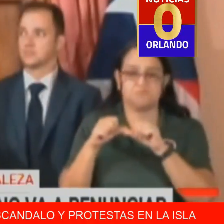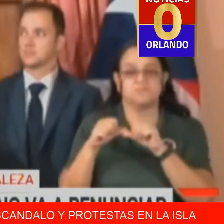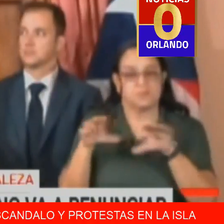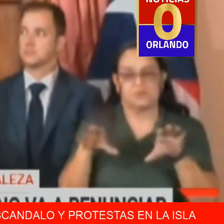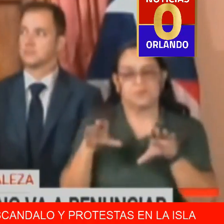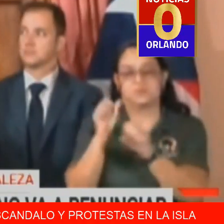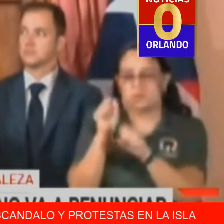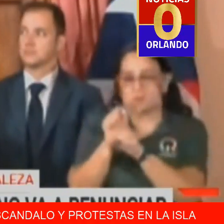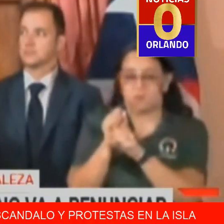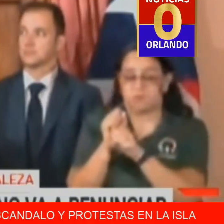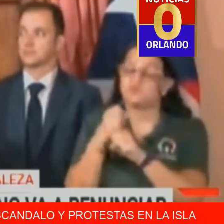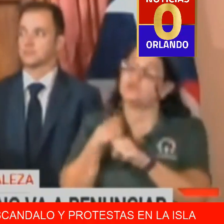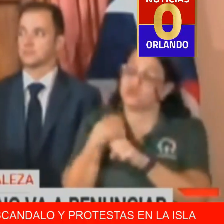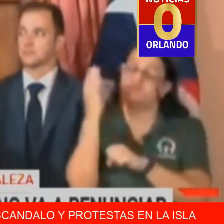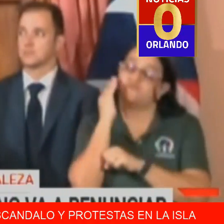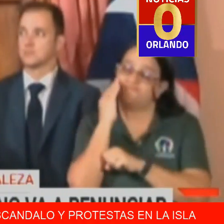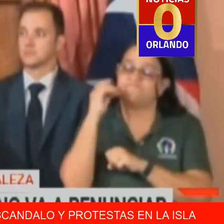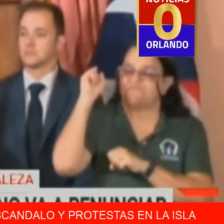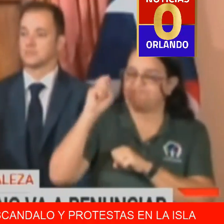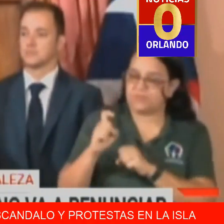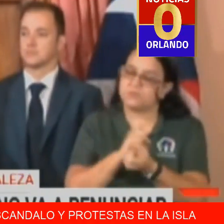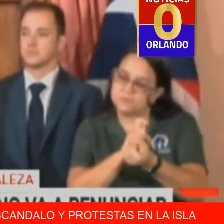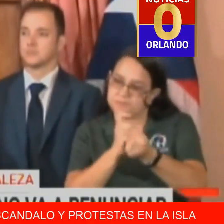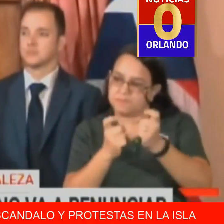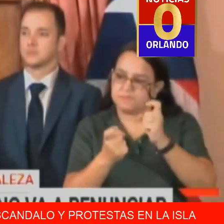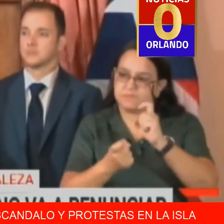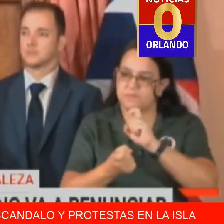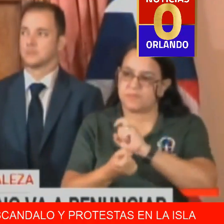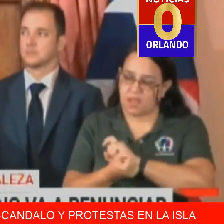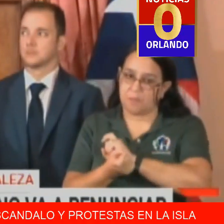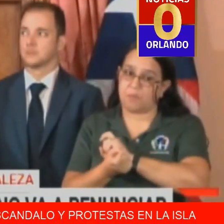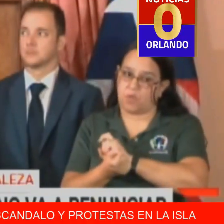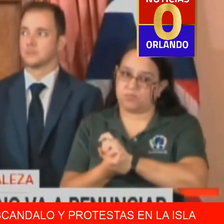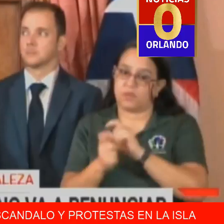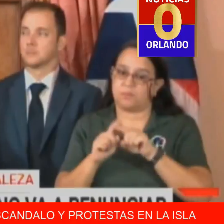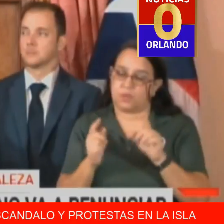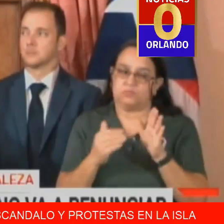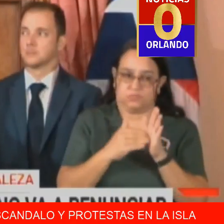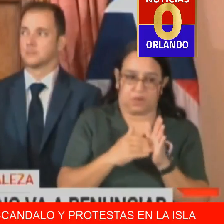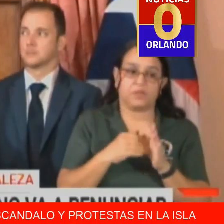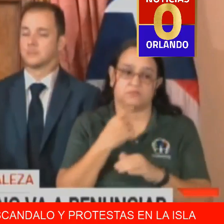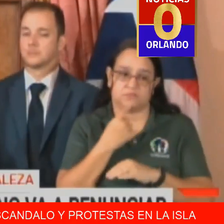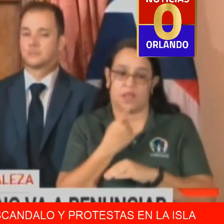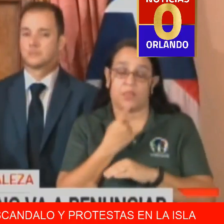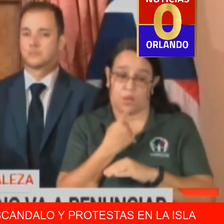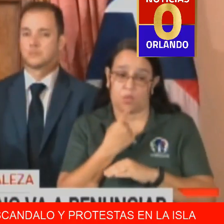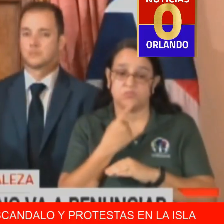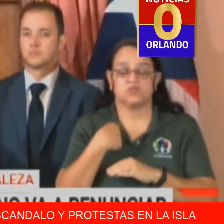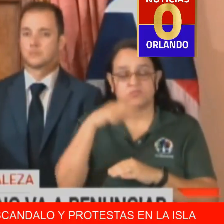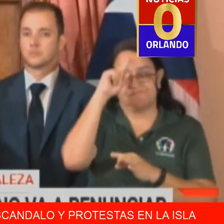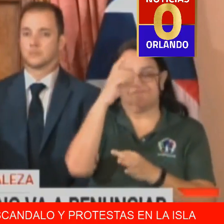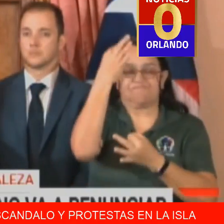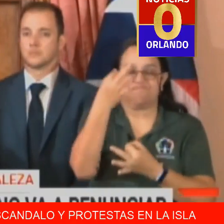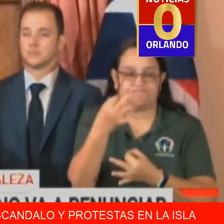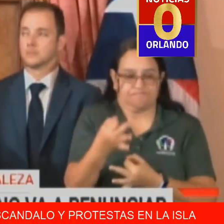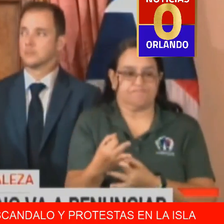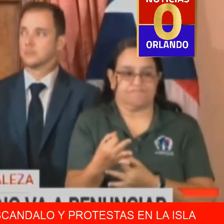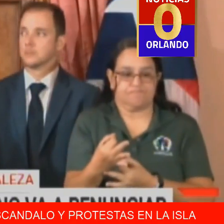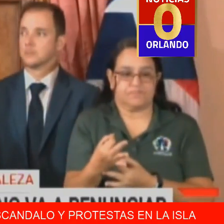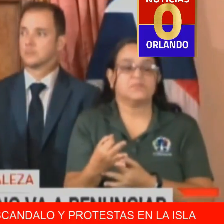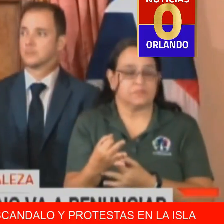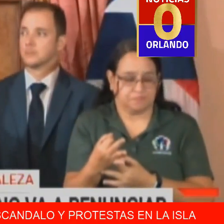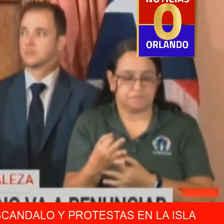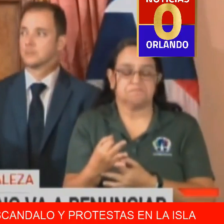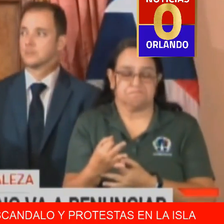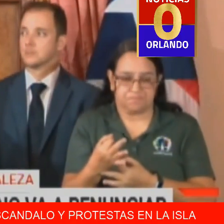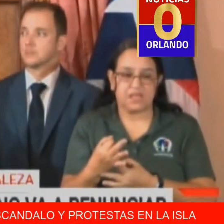ella. ¿Que tengo que hacer cambios? Por supuesto que lo tengo que hacer. Pero de nuevo, esa ha sido mi determinación y